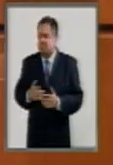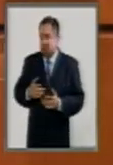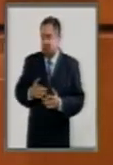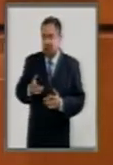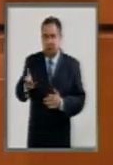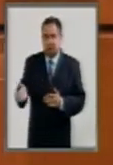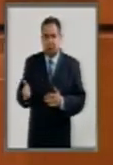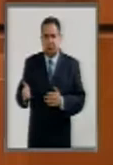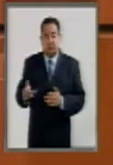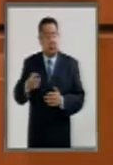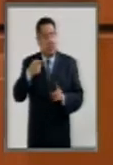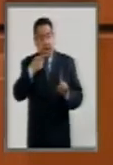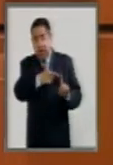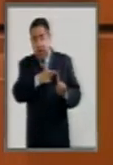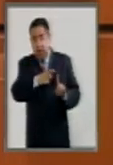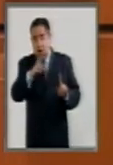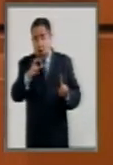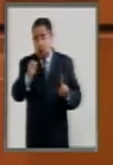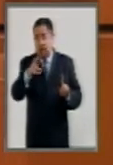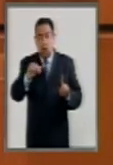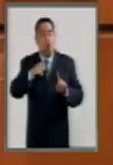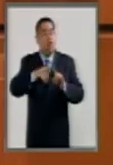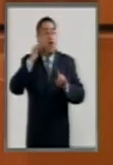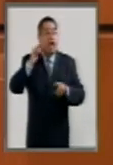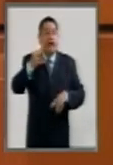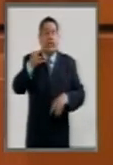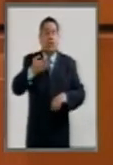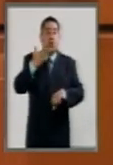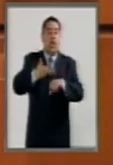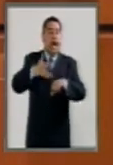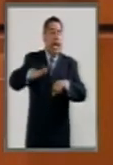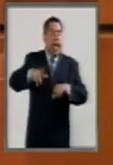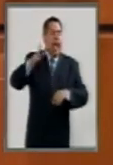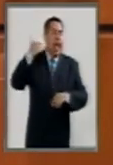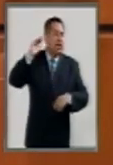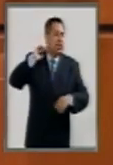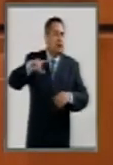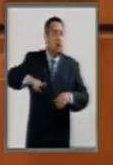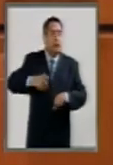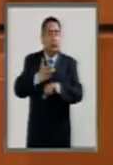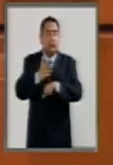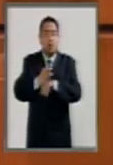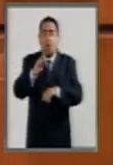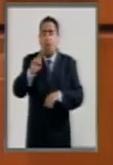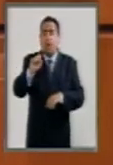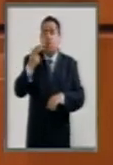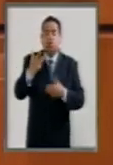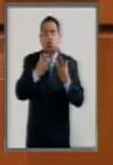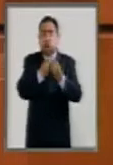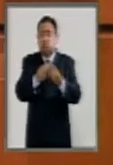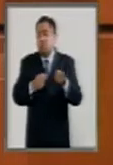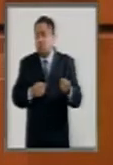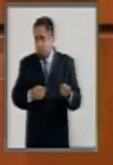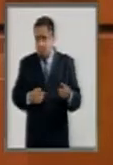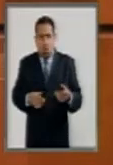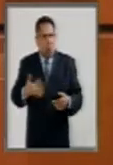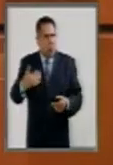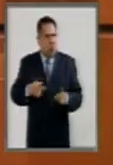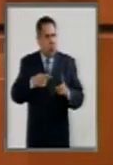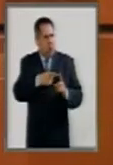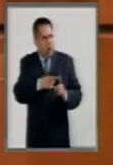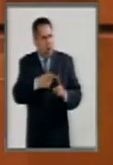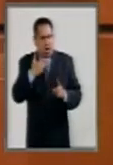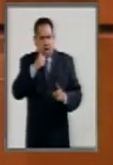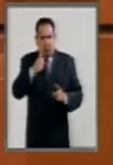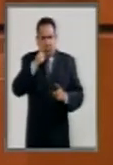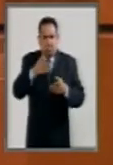Géneros, fue tesorera en el gobierno de George W. Bush, ha sido una mujer que ha